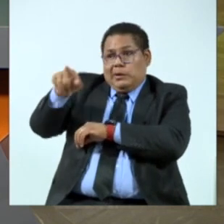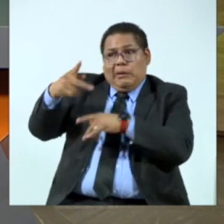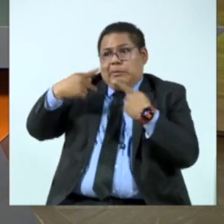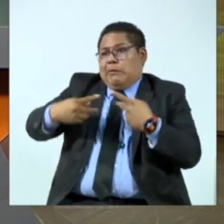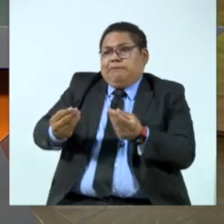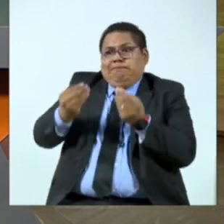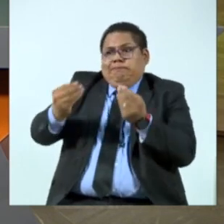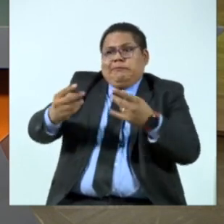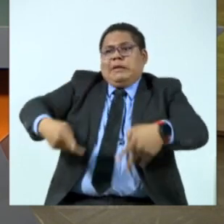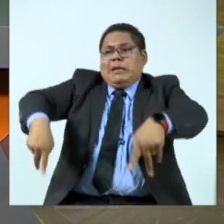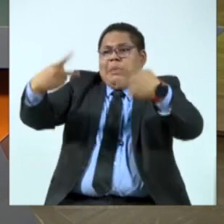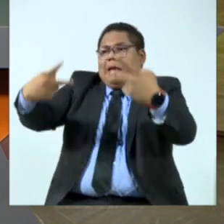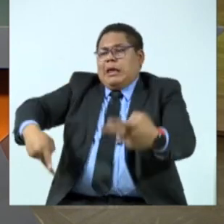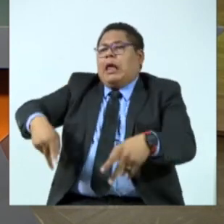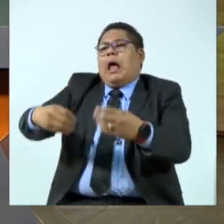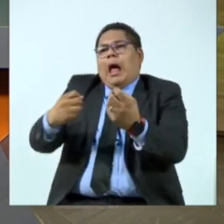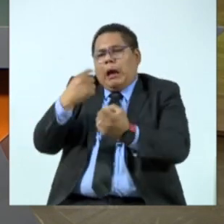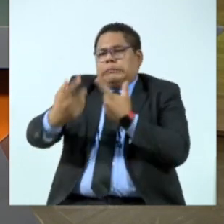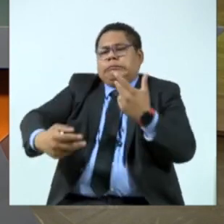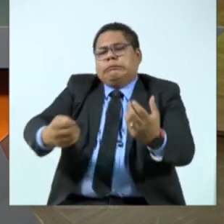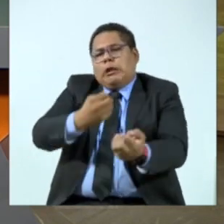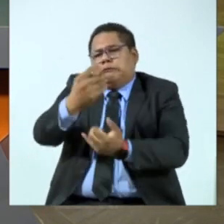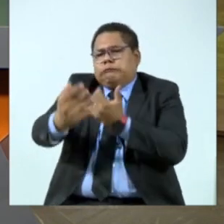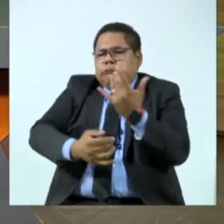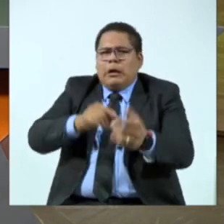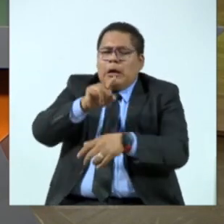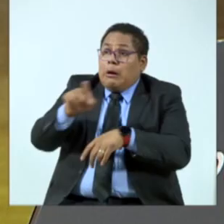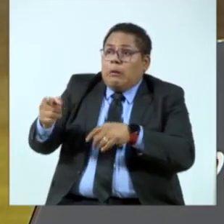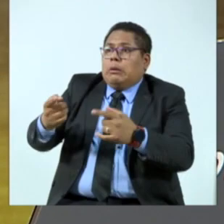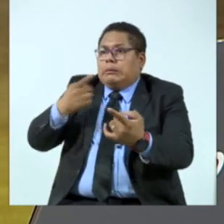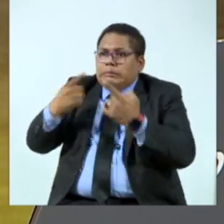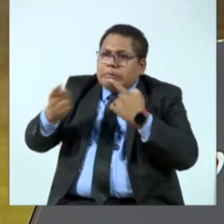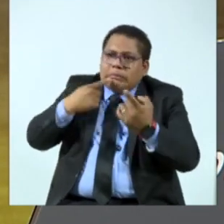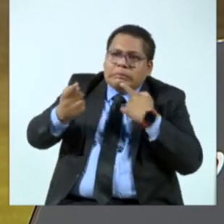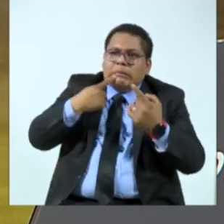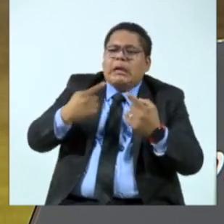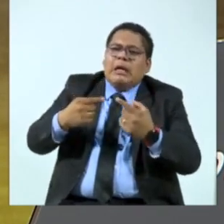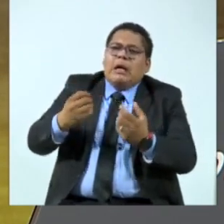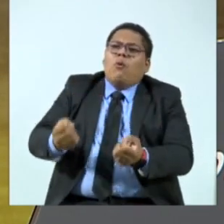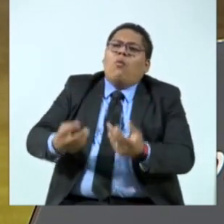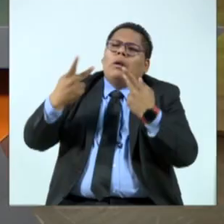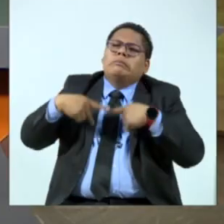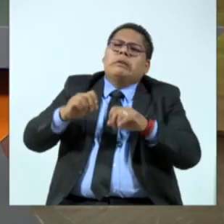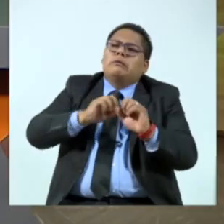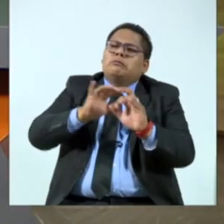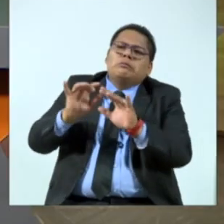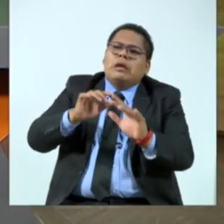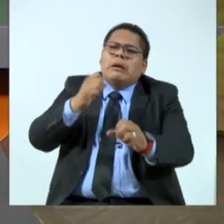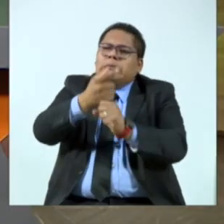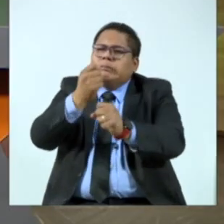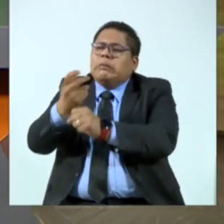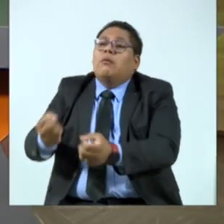querían vender querían hacer fogata y bueno ustedes tendrían que estar en coordinación todos los municipios Cuántos participaron cómo lo hicieron para detectar todo